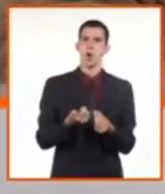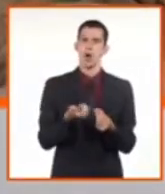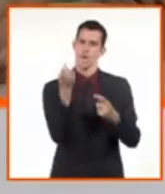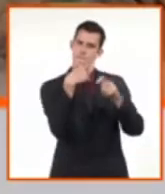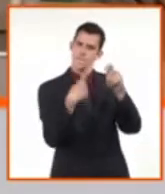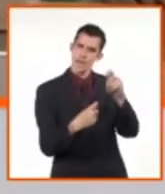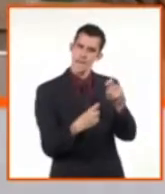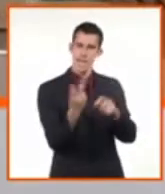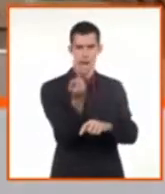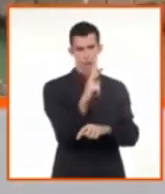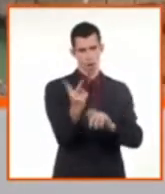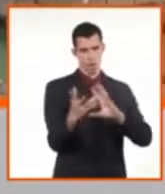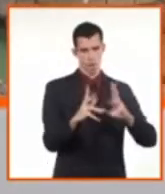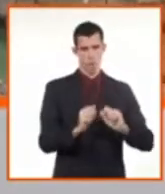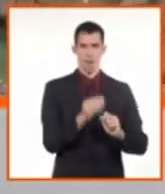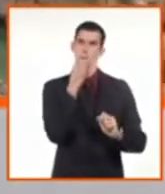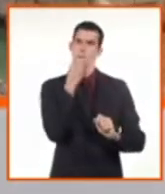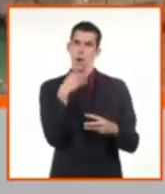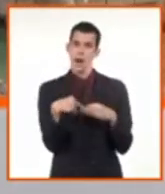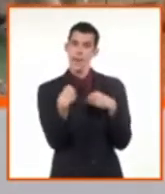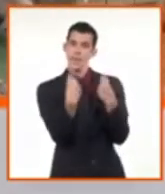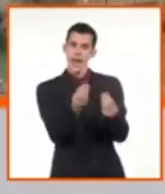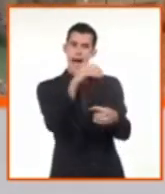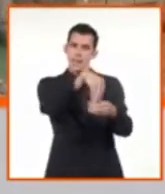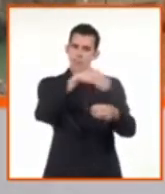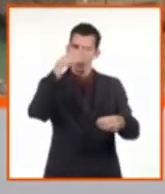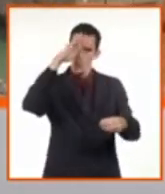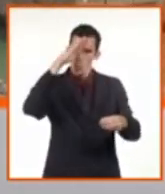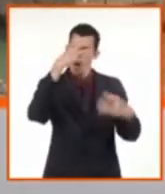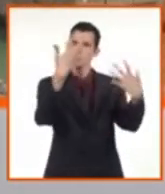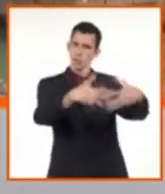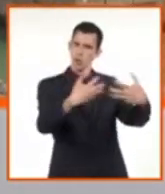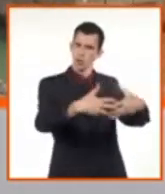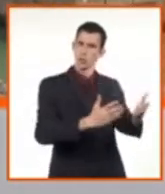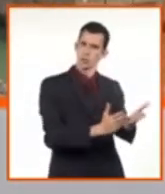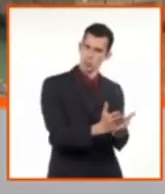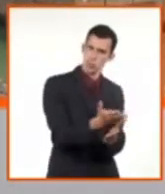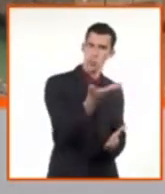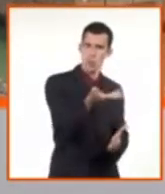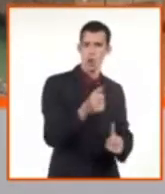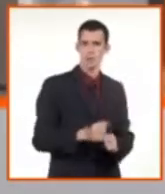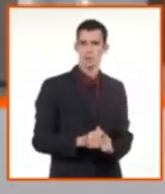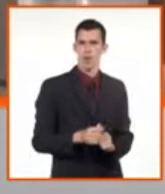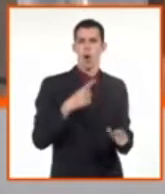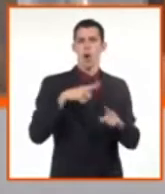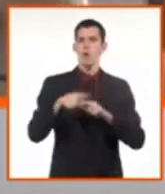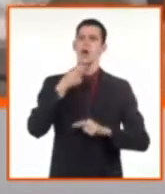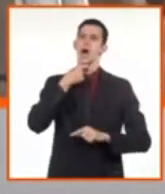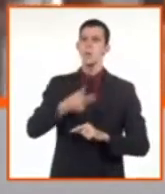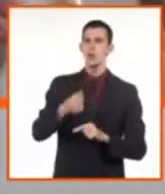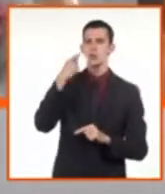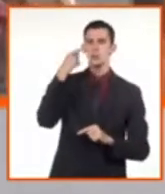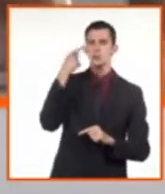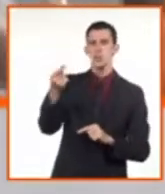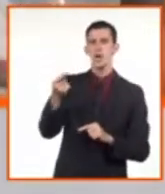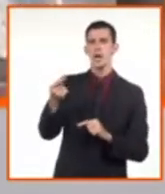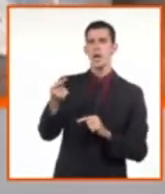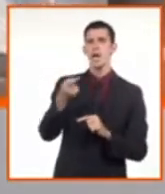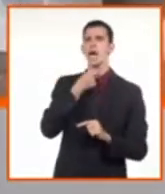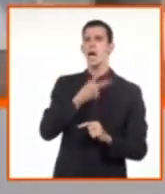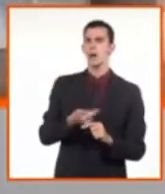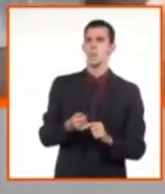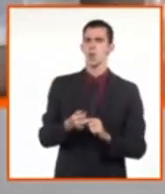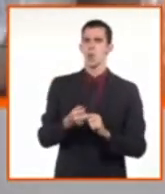justamente a estimular la producción nacional a respaldar las importaciones de los productos de línea económica